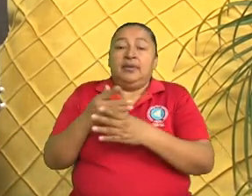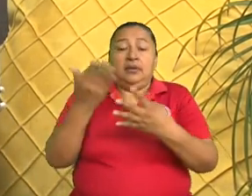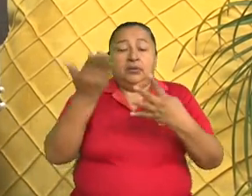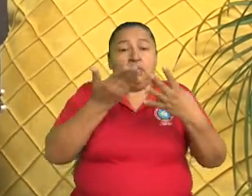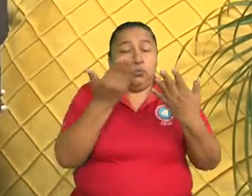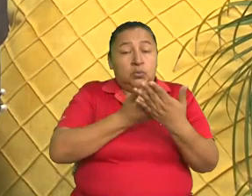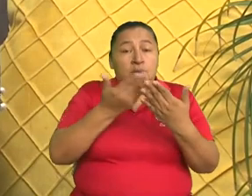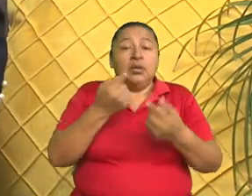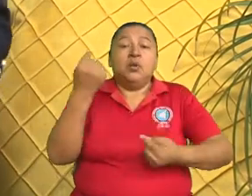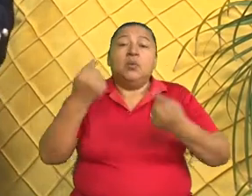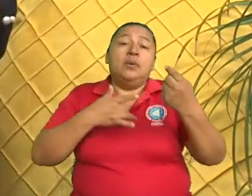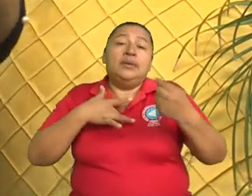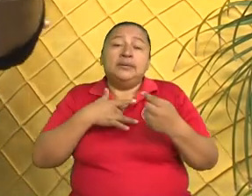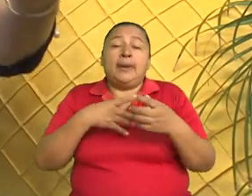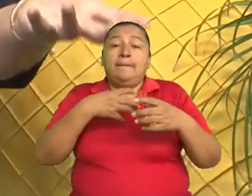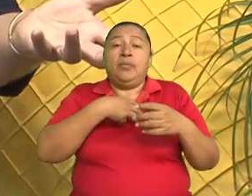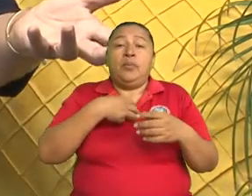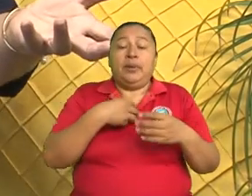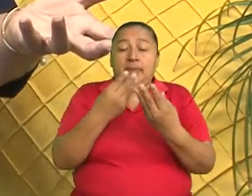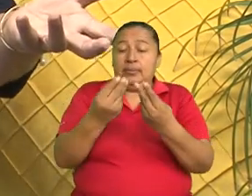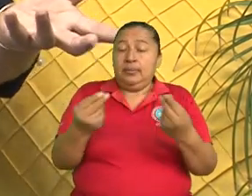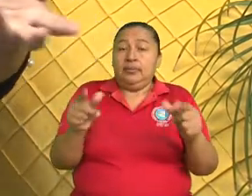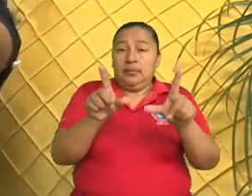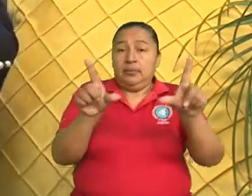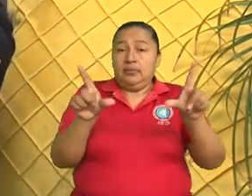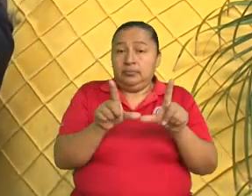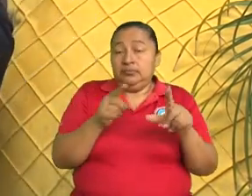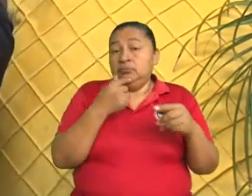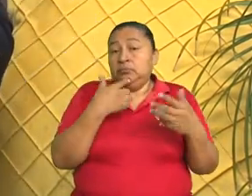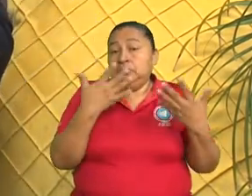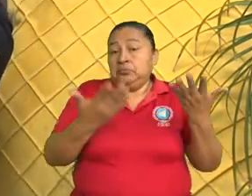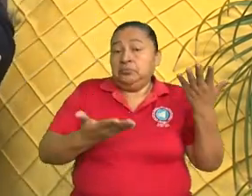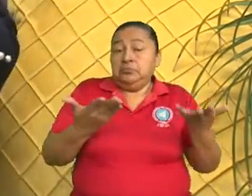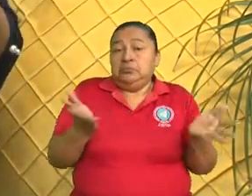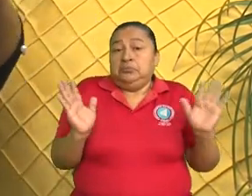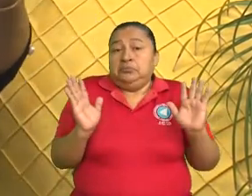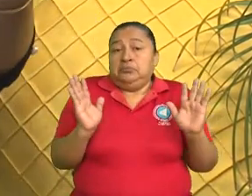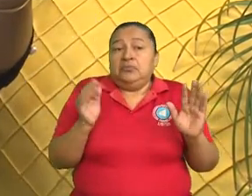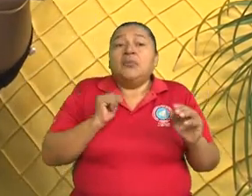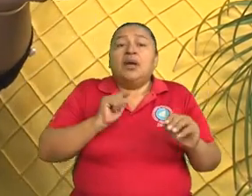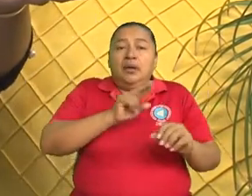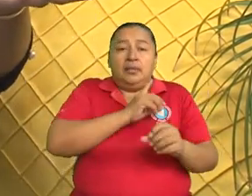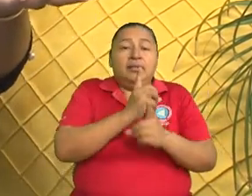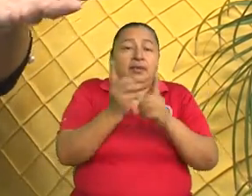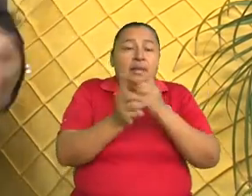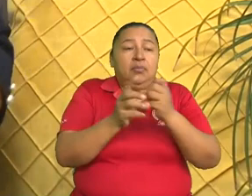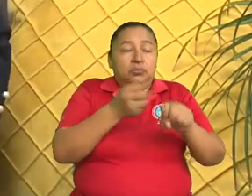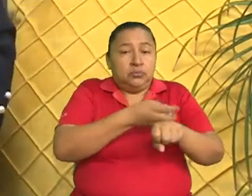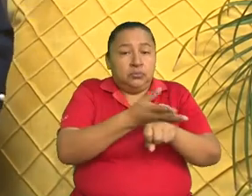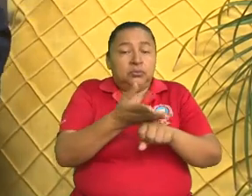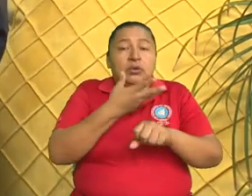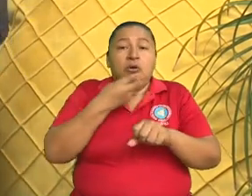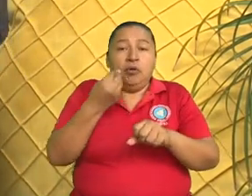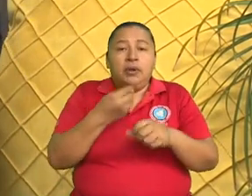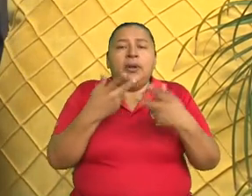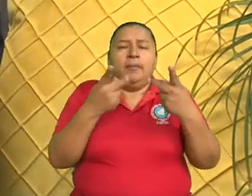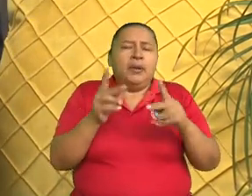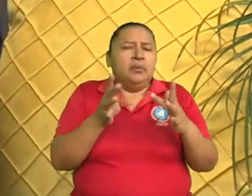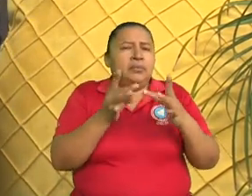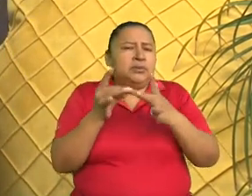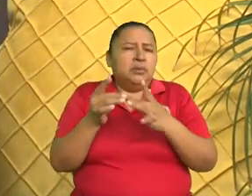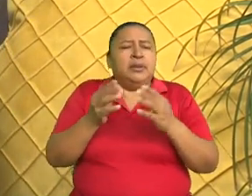cuál es la necesidad también territorial, porque a veces pues hay que orientar a los jóvenes, hay que orientarlos, pero sobre